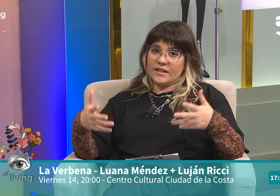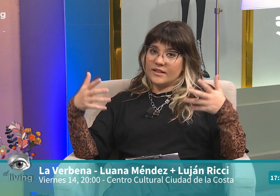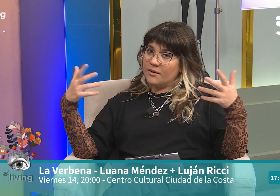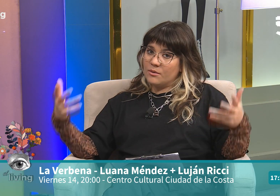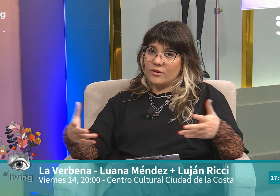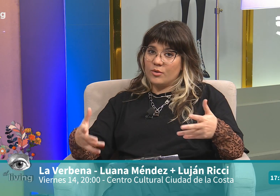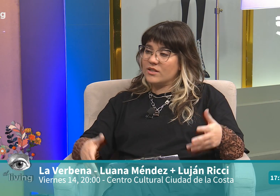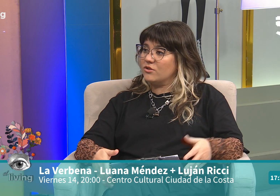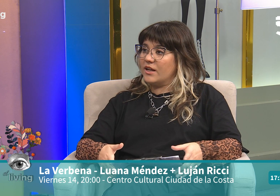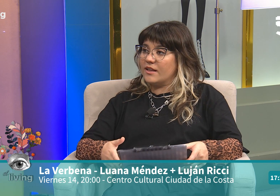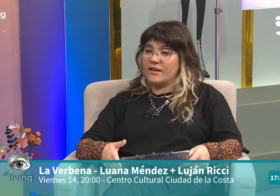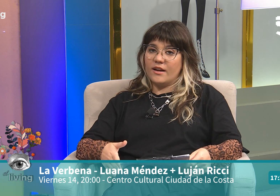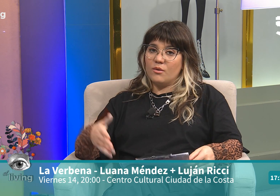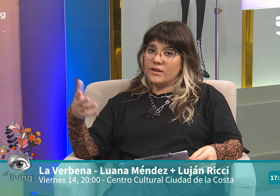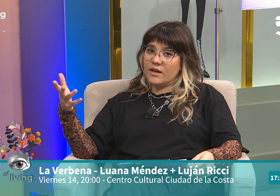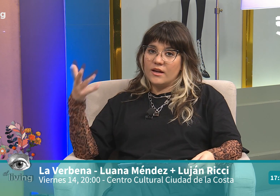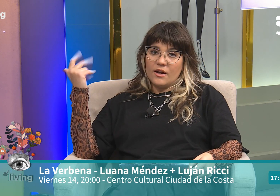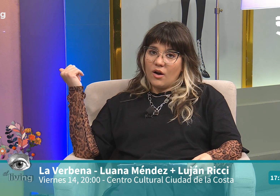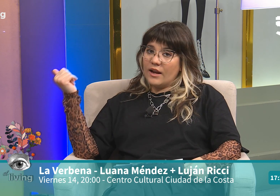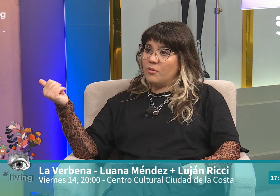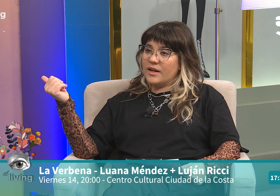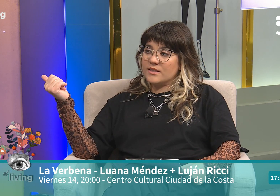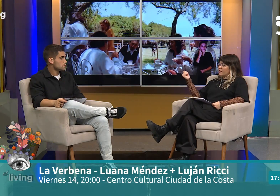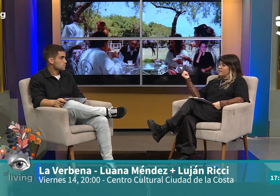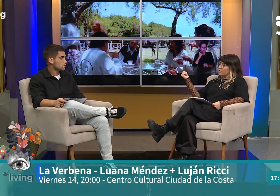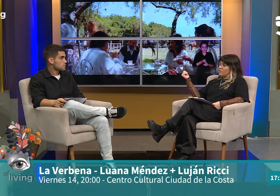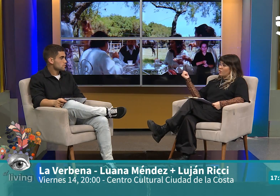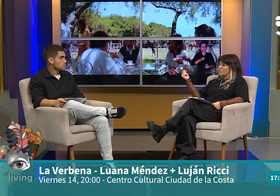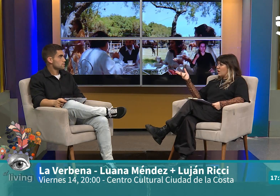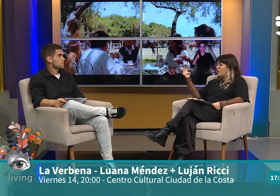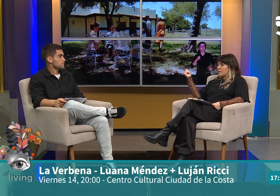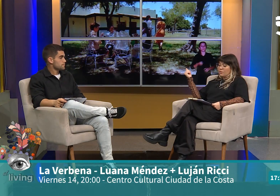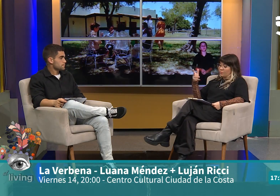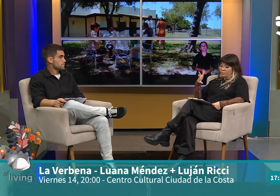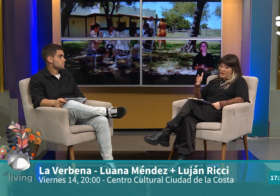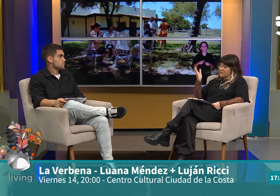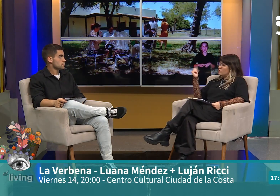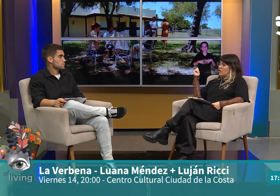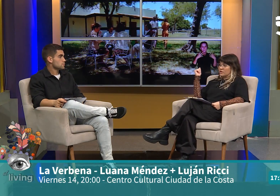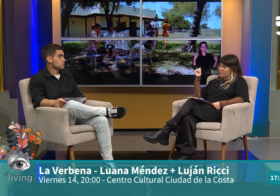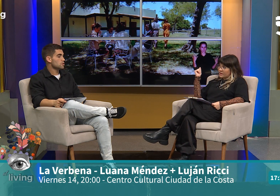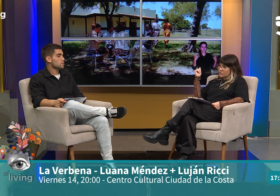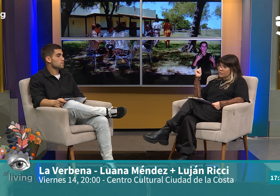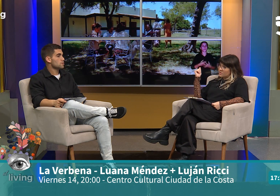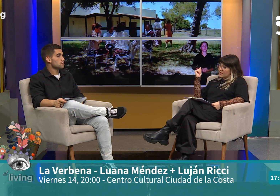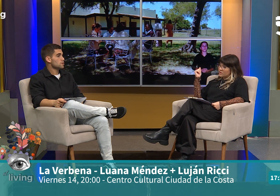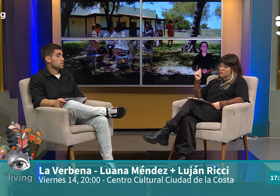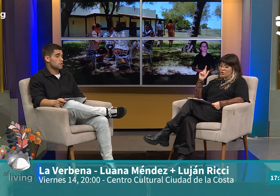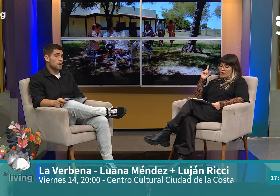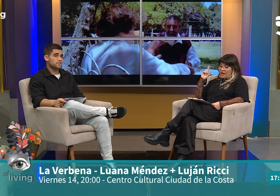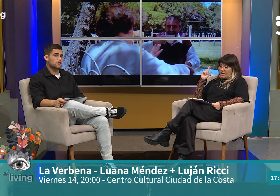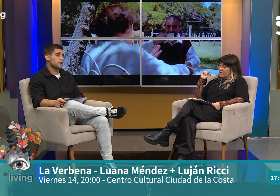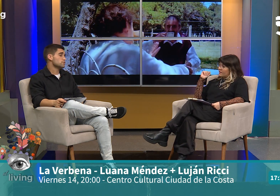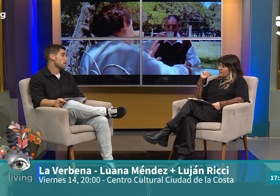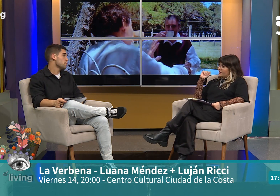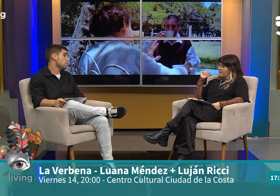gente que está viviendo por la zona y andan sí. En la vuelta, algo para hacer lindo un sábado, un viernes y un sábado sí. Tempranito, porque empieza a las 8. Y